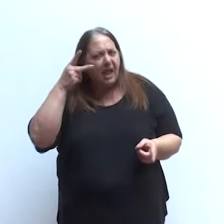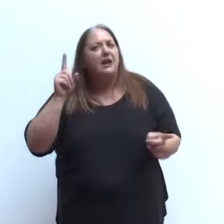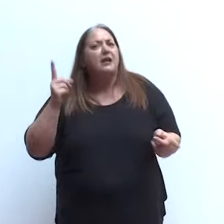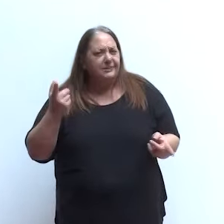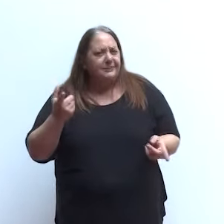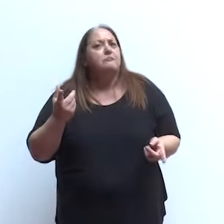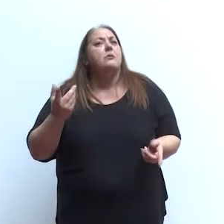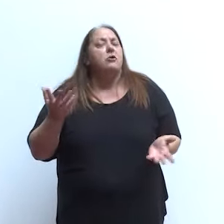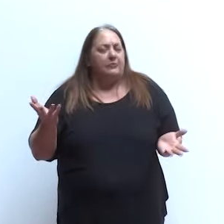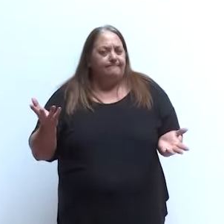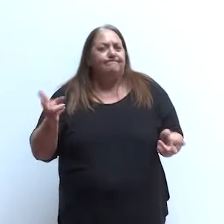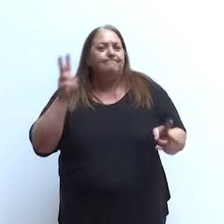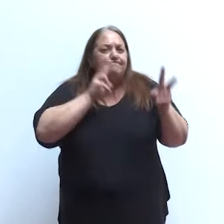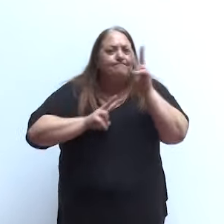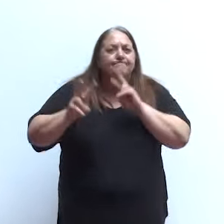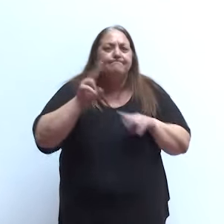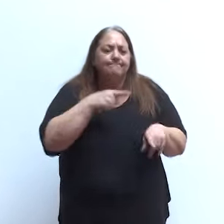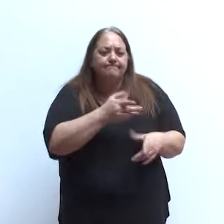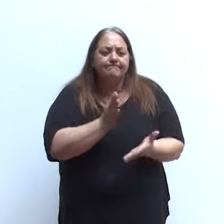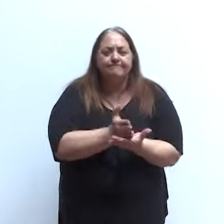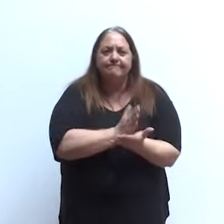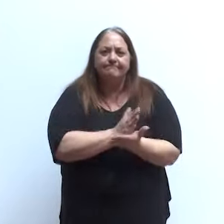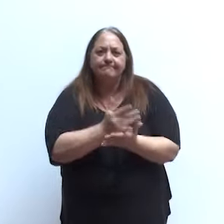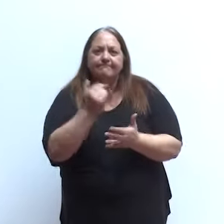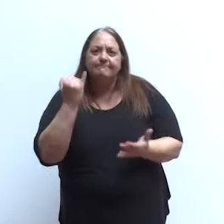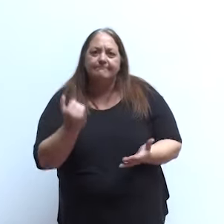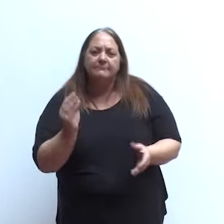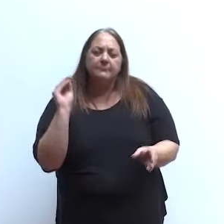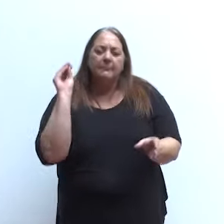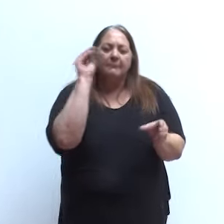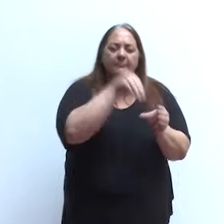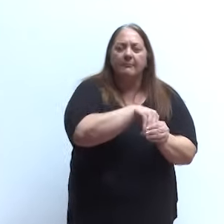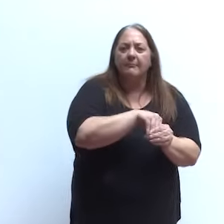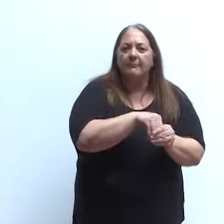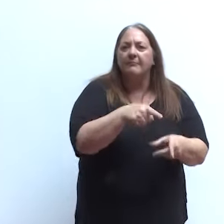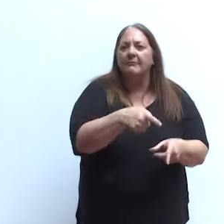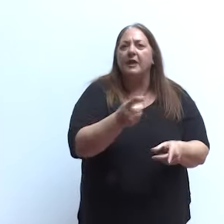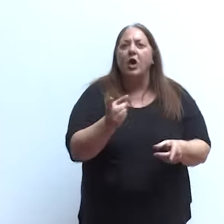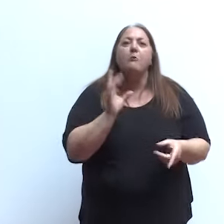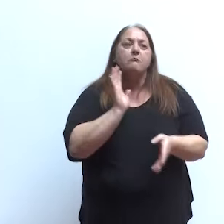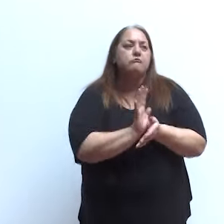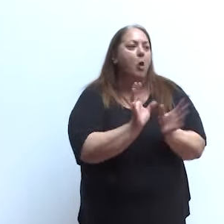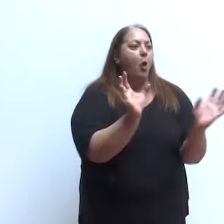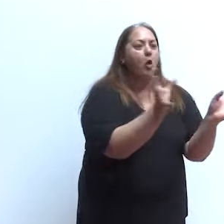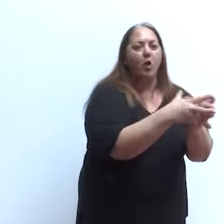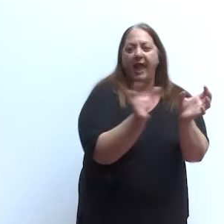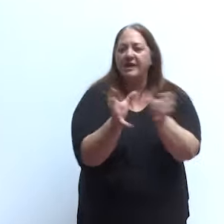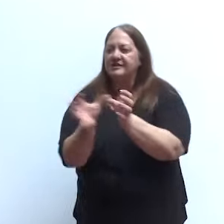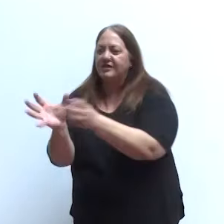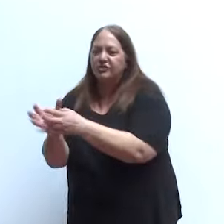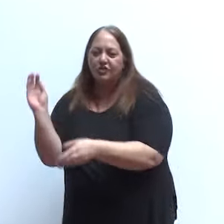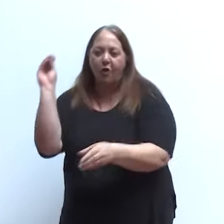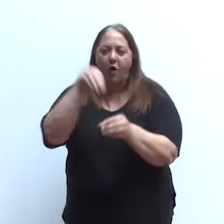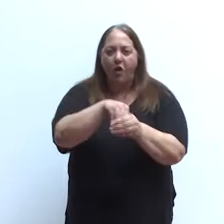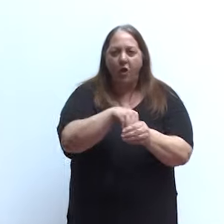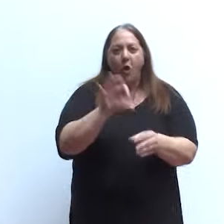también buscaba la desintermediación meter a meter a las organizaciones dentro de la fuente y si no